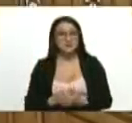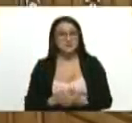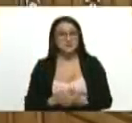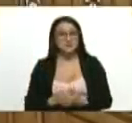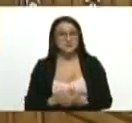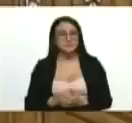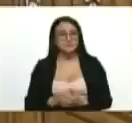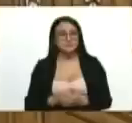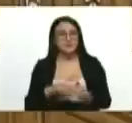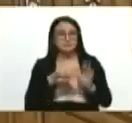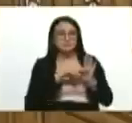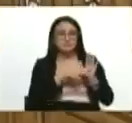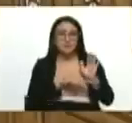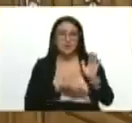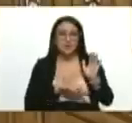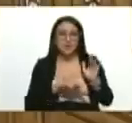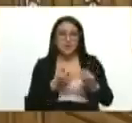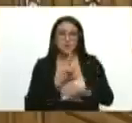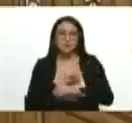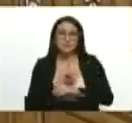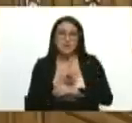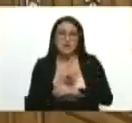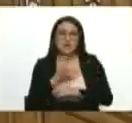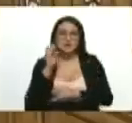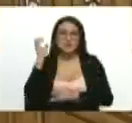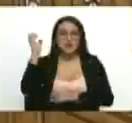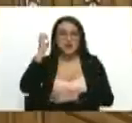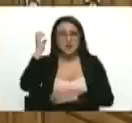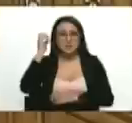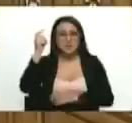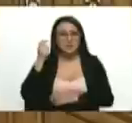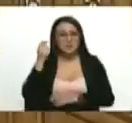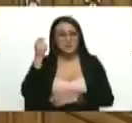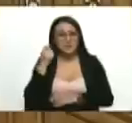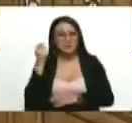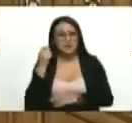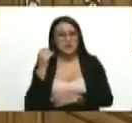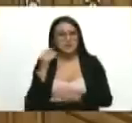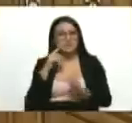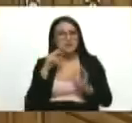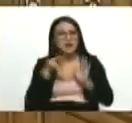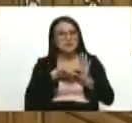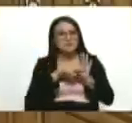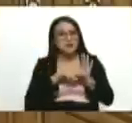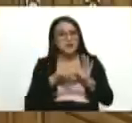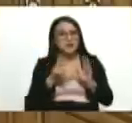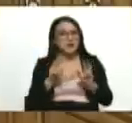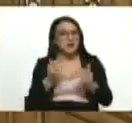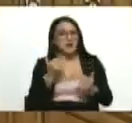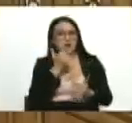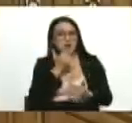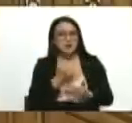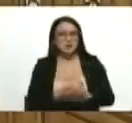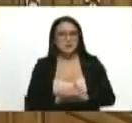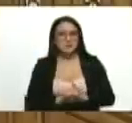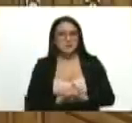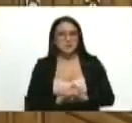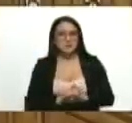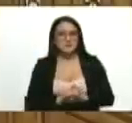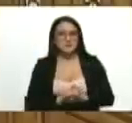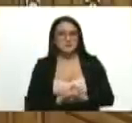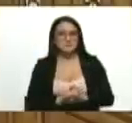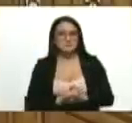los argumentos usados por los eurodiputados para justificar esta nueva barbaridad de